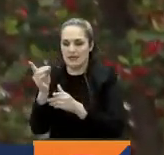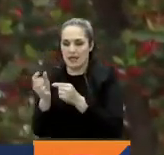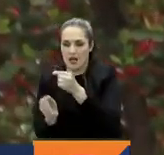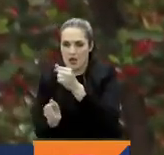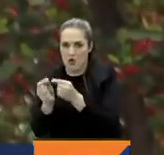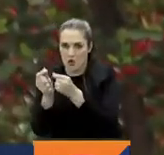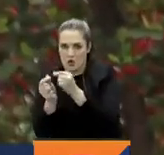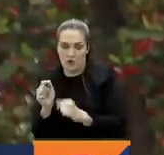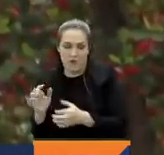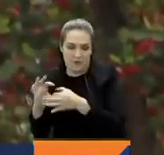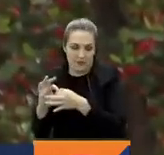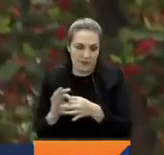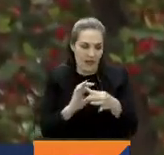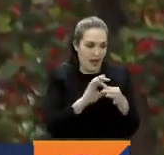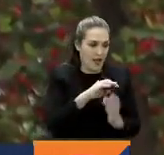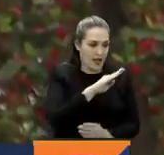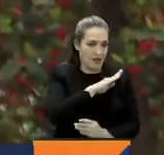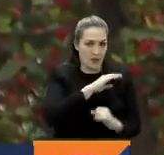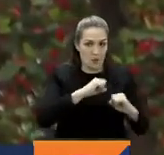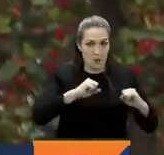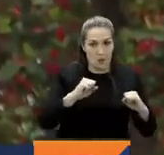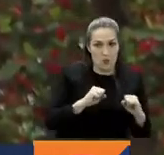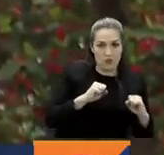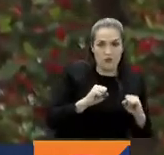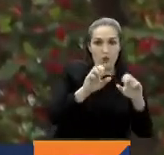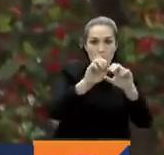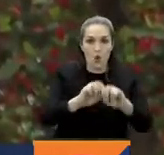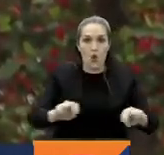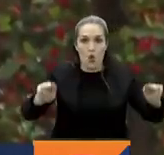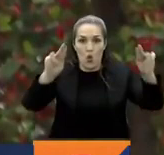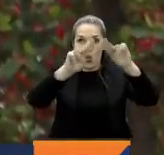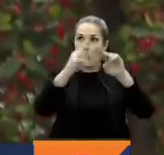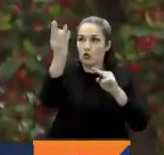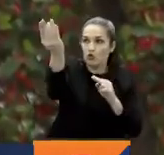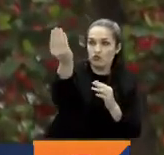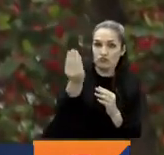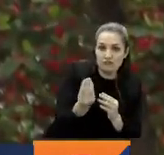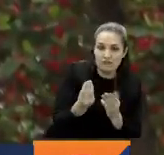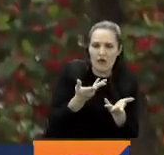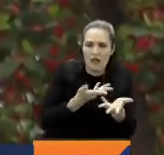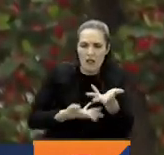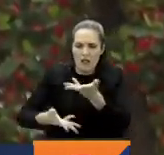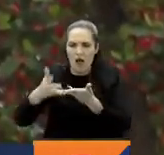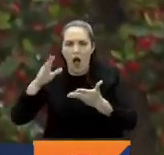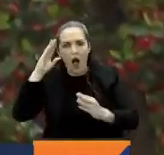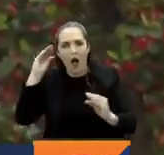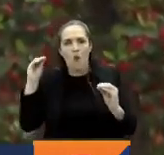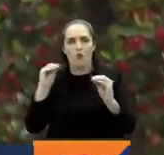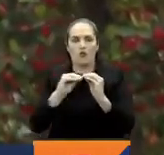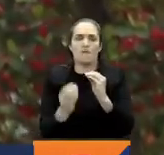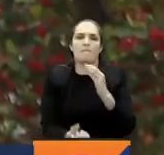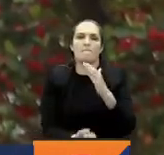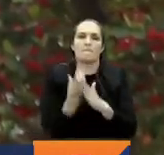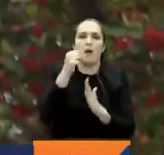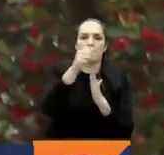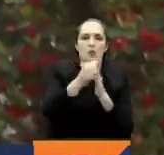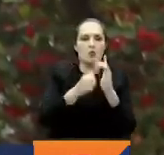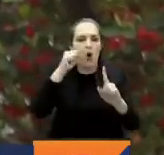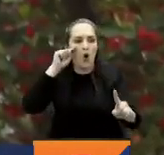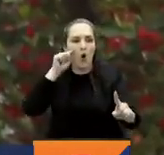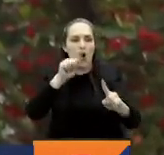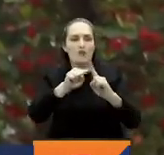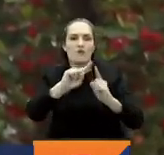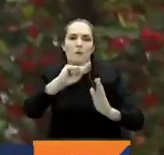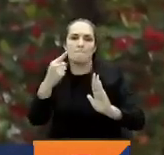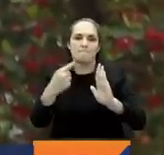Alcaldía de Bogotá y de representantes de la ONU, lanzaron un programa que beneficiará a cerca de 1000 mujeres